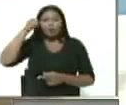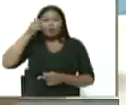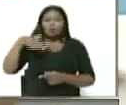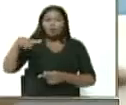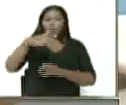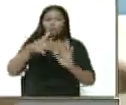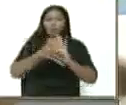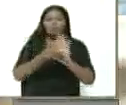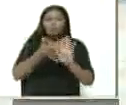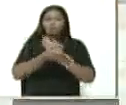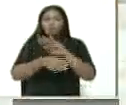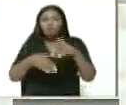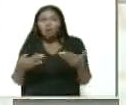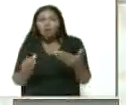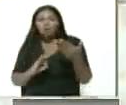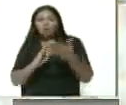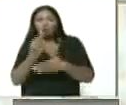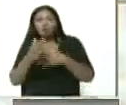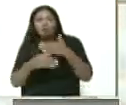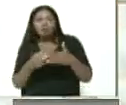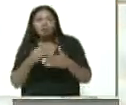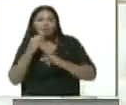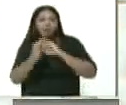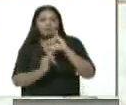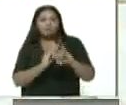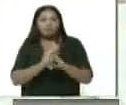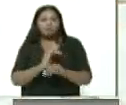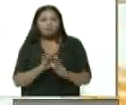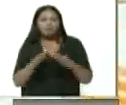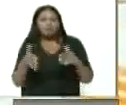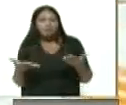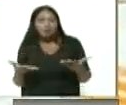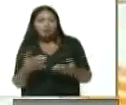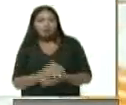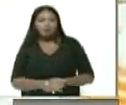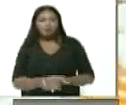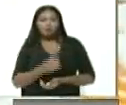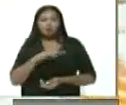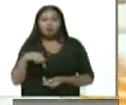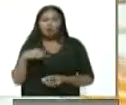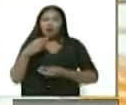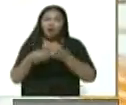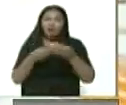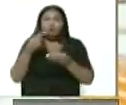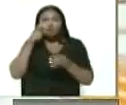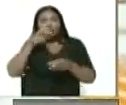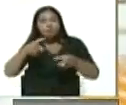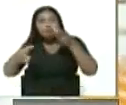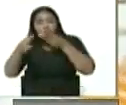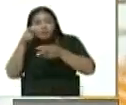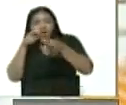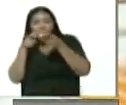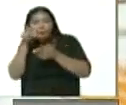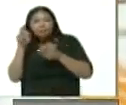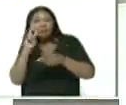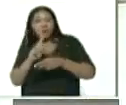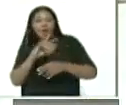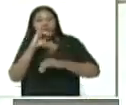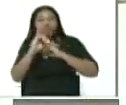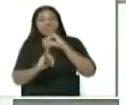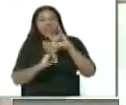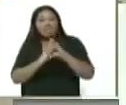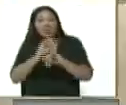son esas funciones que tiene la veeduría internacional rector cuáles son las funciones que deben ejercer los observadores la veeduría tanto nacional como